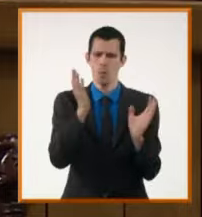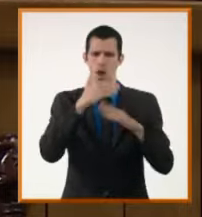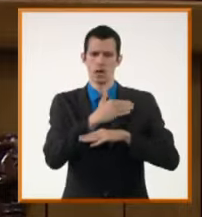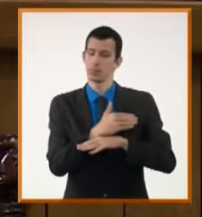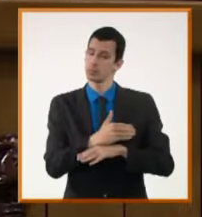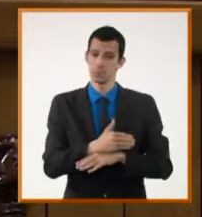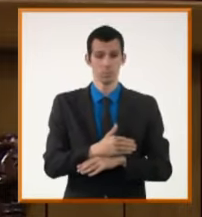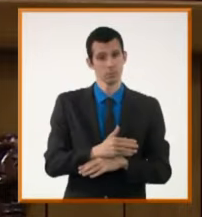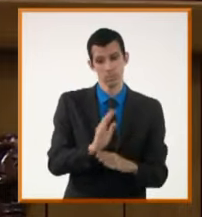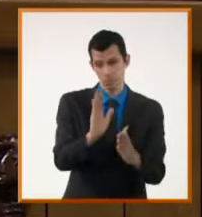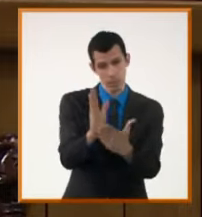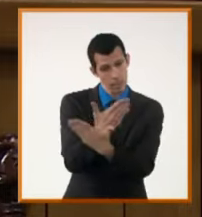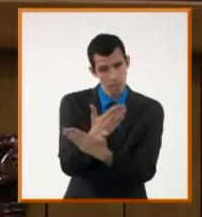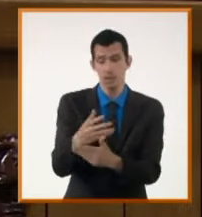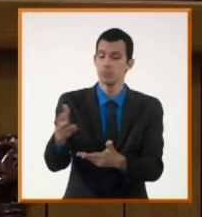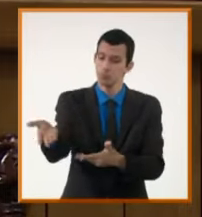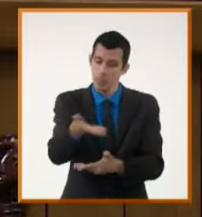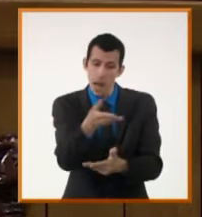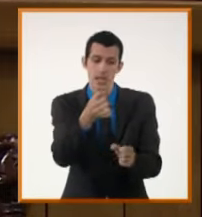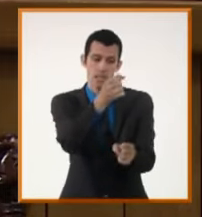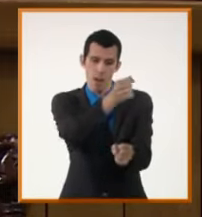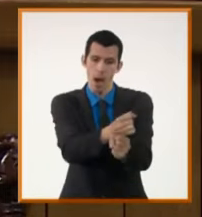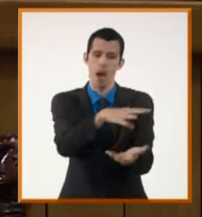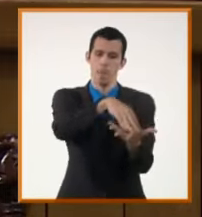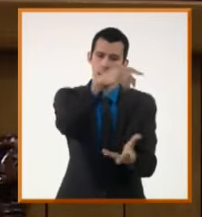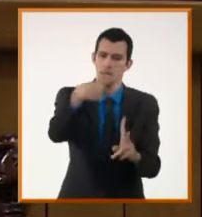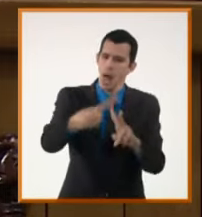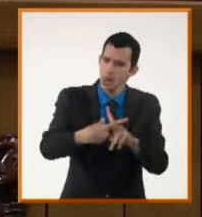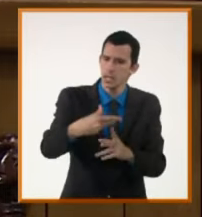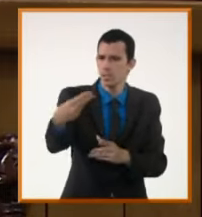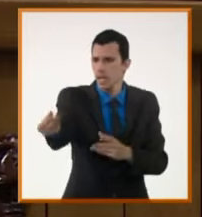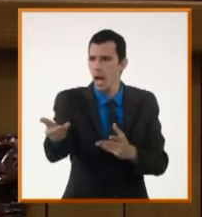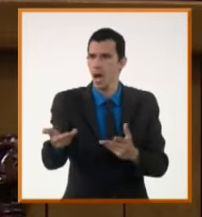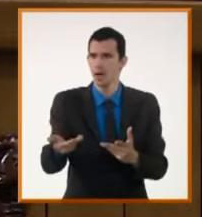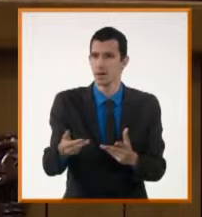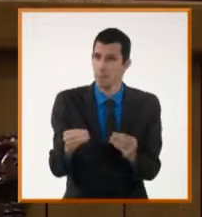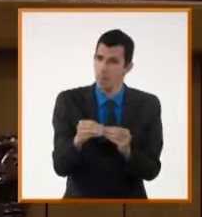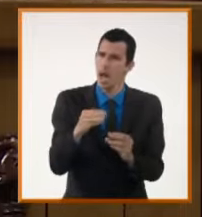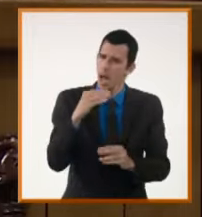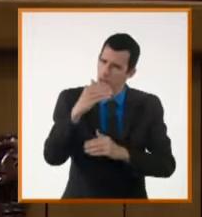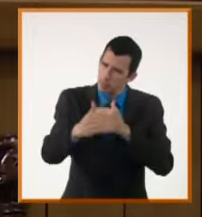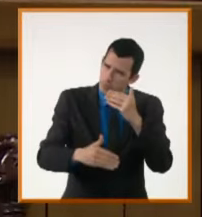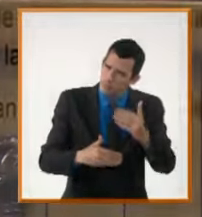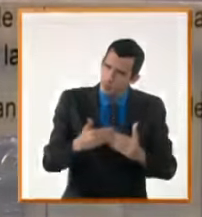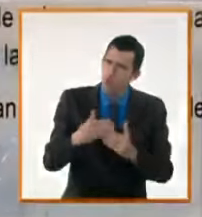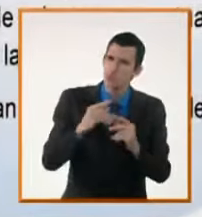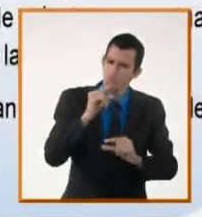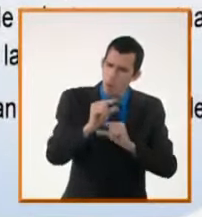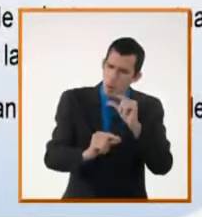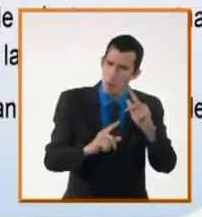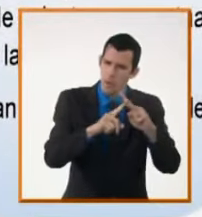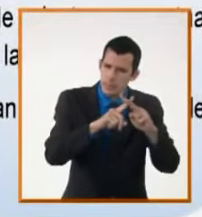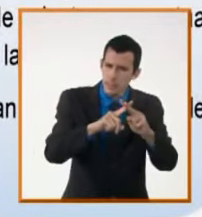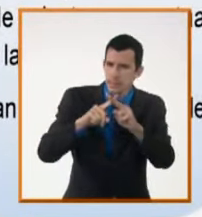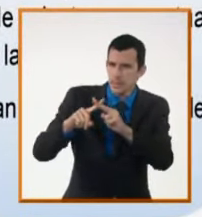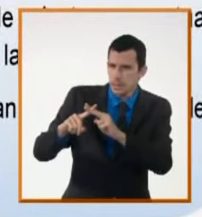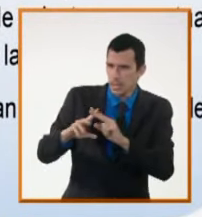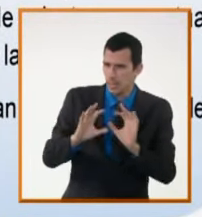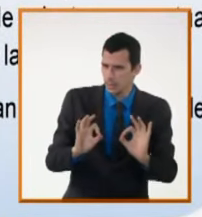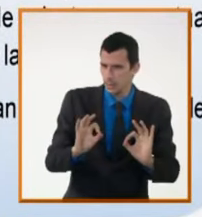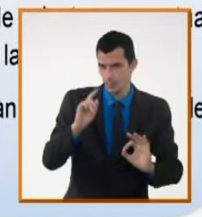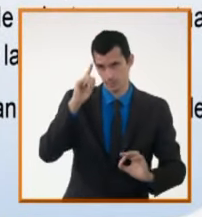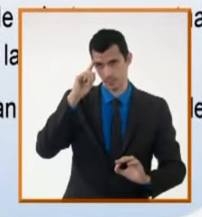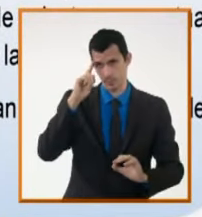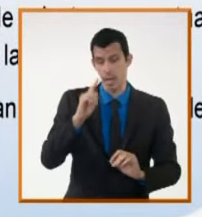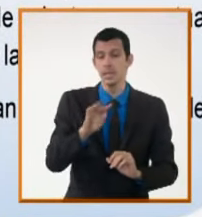una estructura entre la empresa presupuestada, es decir, entre las entidades presupuestadas, es el